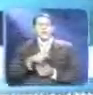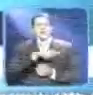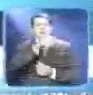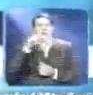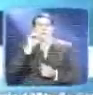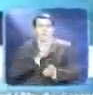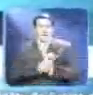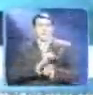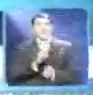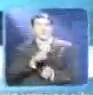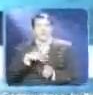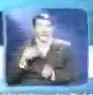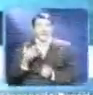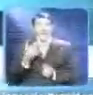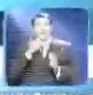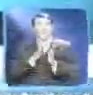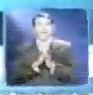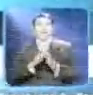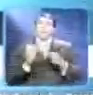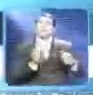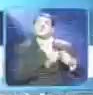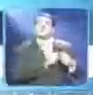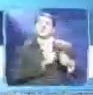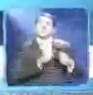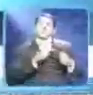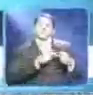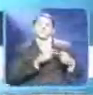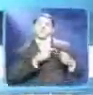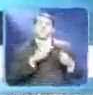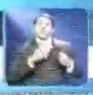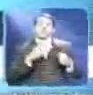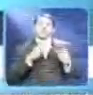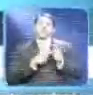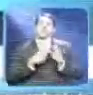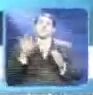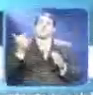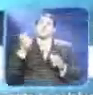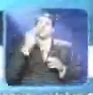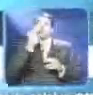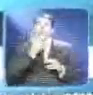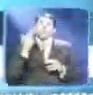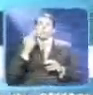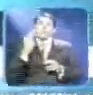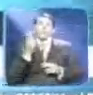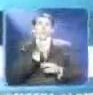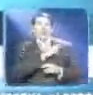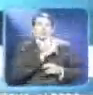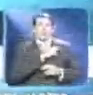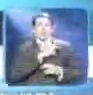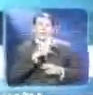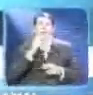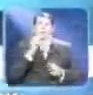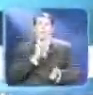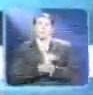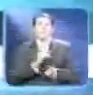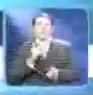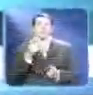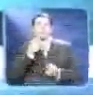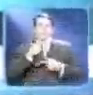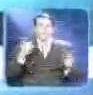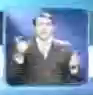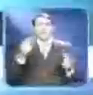Ellos quieren de esa manera mostrar y amarrar, si se quiere, el compromiso de las autoridades penitenciarias y